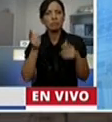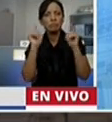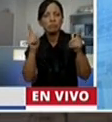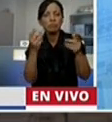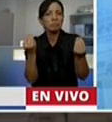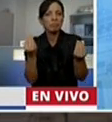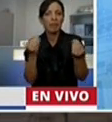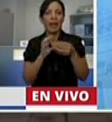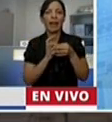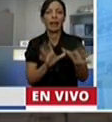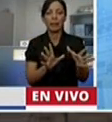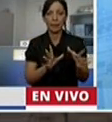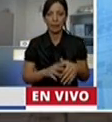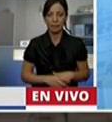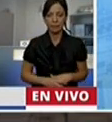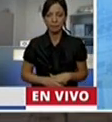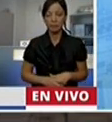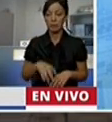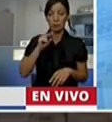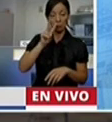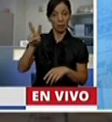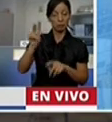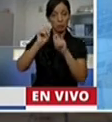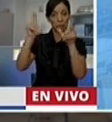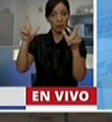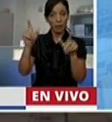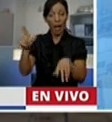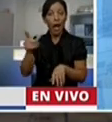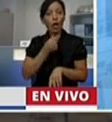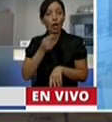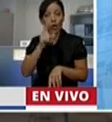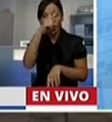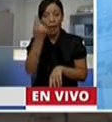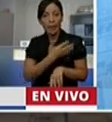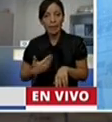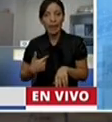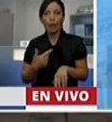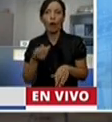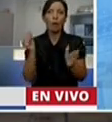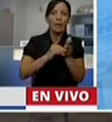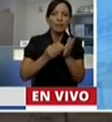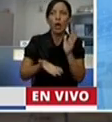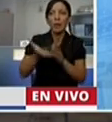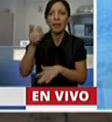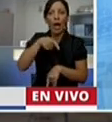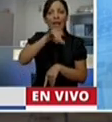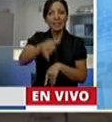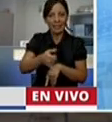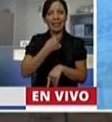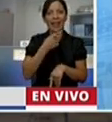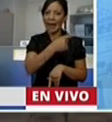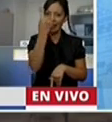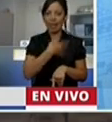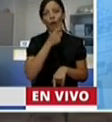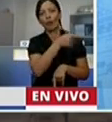cuando técnicamente esto se empezó a resolver con medicamentos apareció rápidamente una barrera